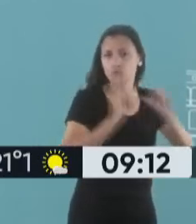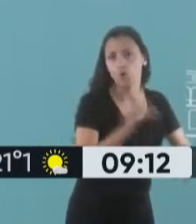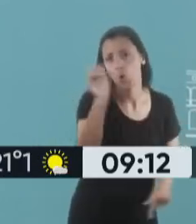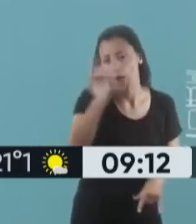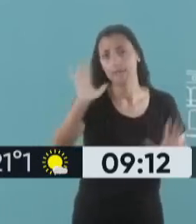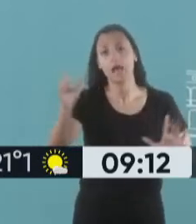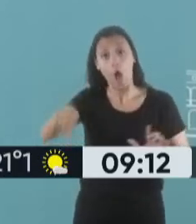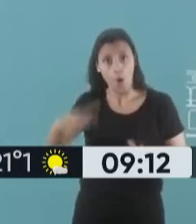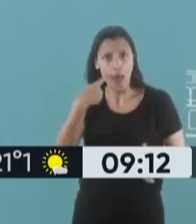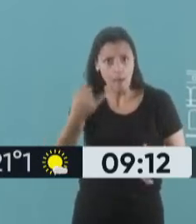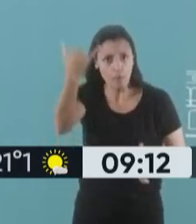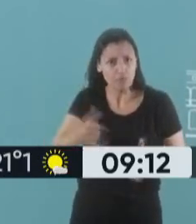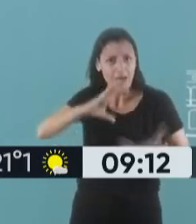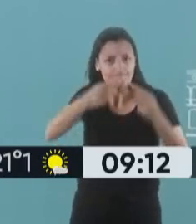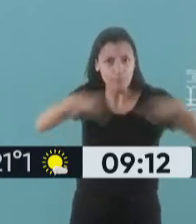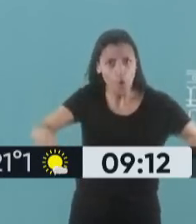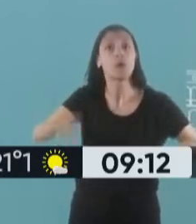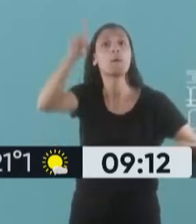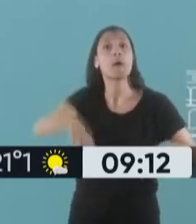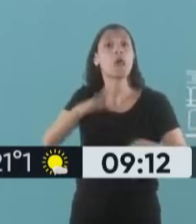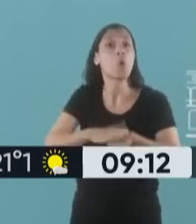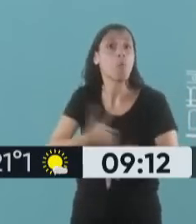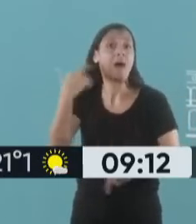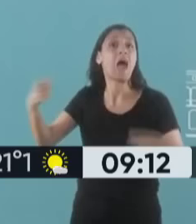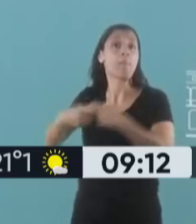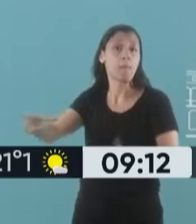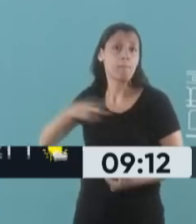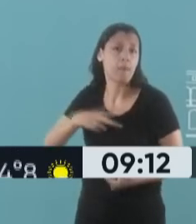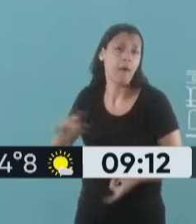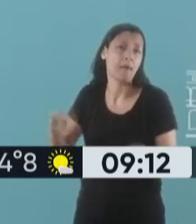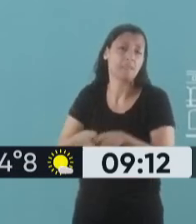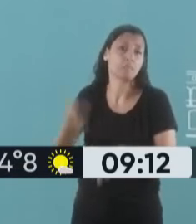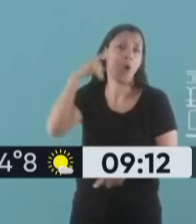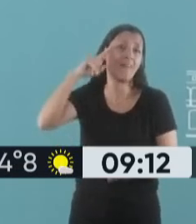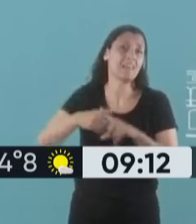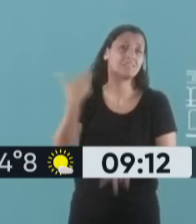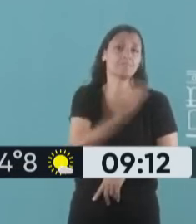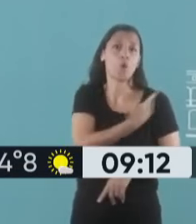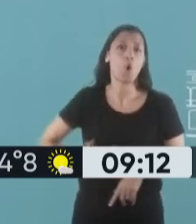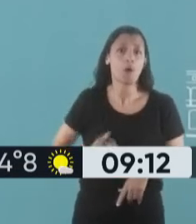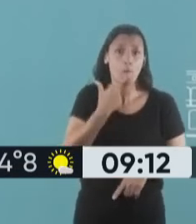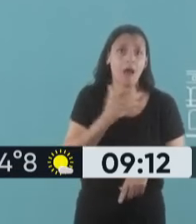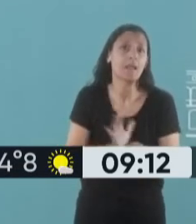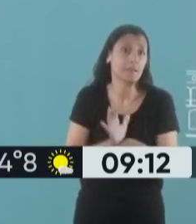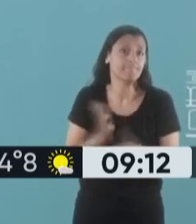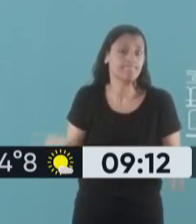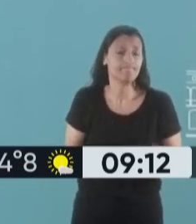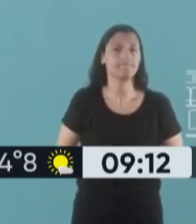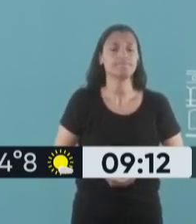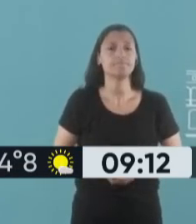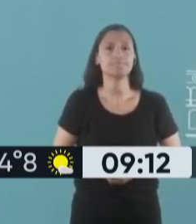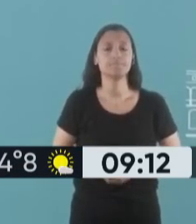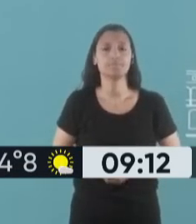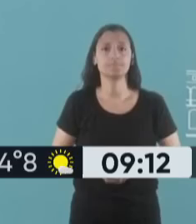vemos cuáles son las consecuencias de las privatizaciones como se llevaron adelante en manos del neoliberalismo hacia el final de la década de los